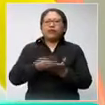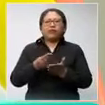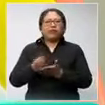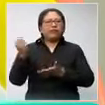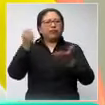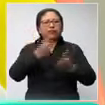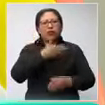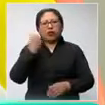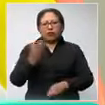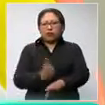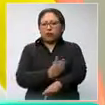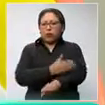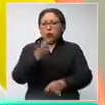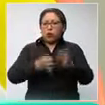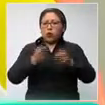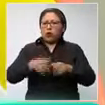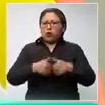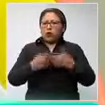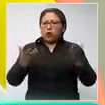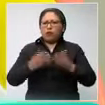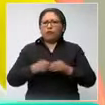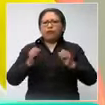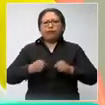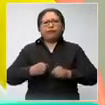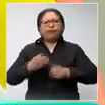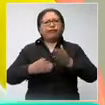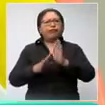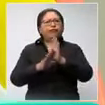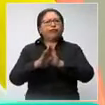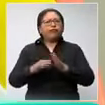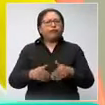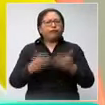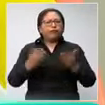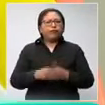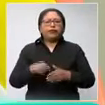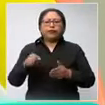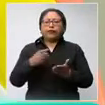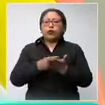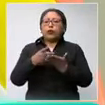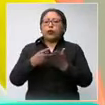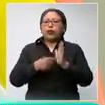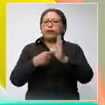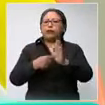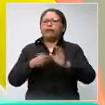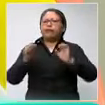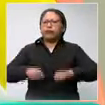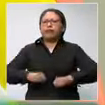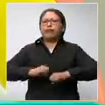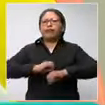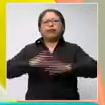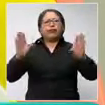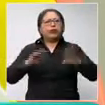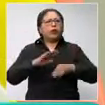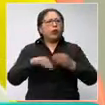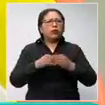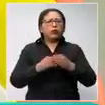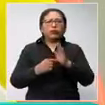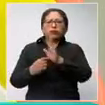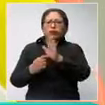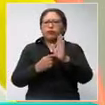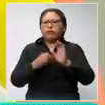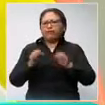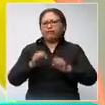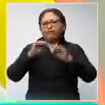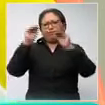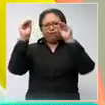para mejorar nuestra justicia o cómo la vamos a llevar a la realidad. Esta propuesta que les planteamos de socializar, sistematizar y